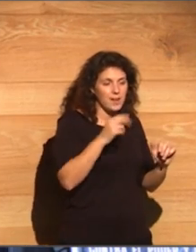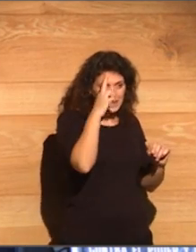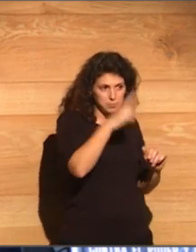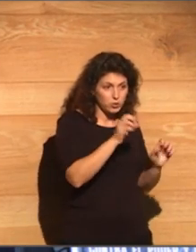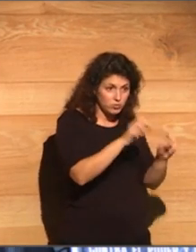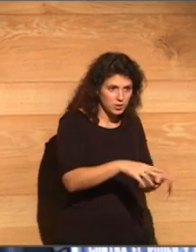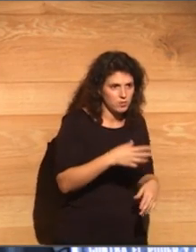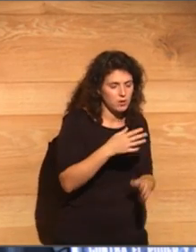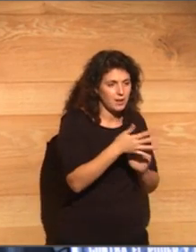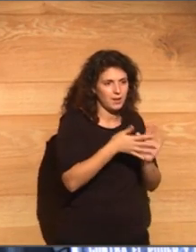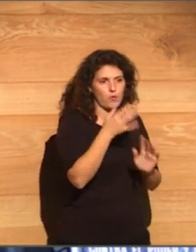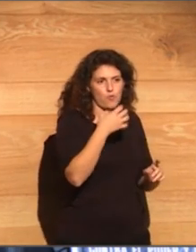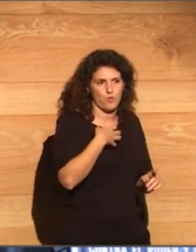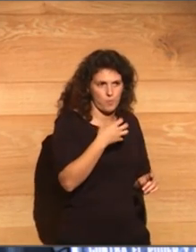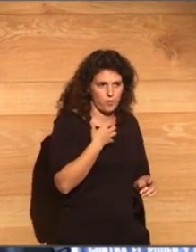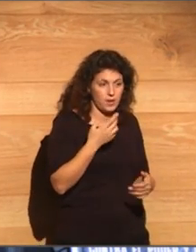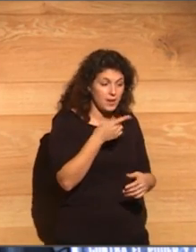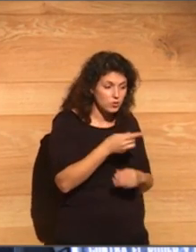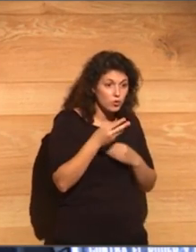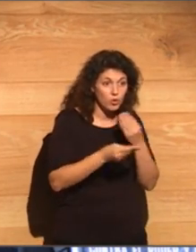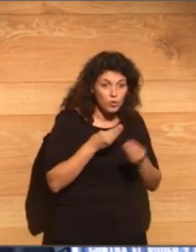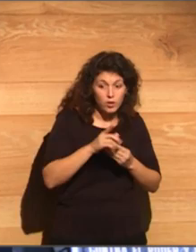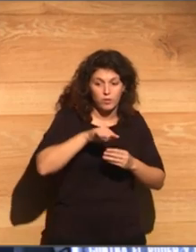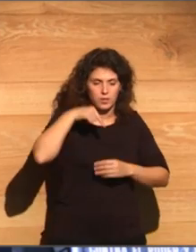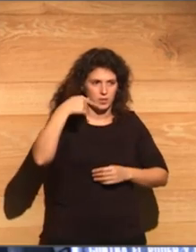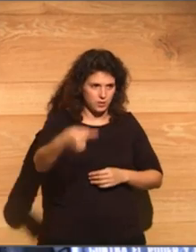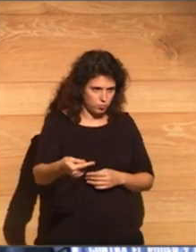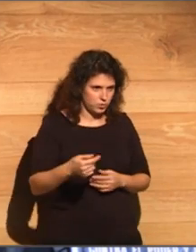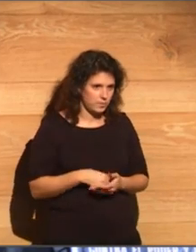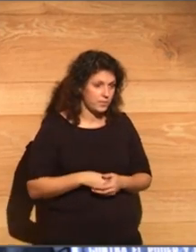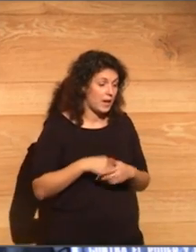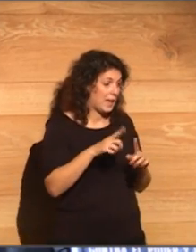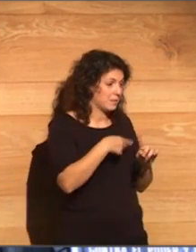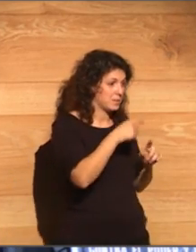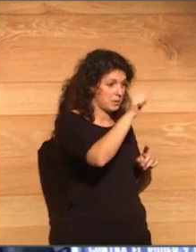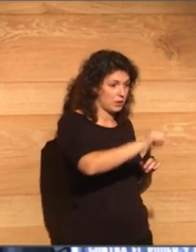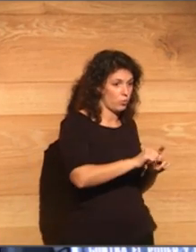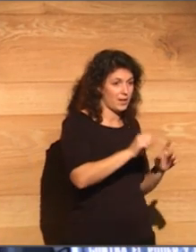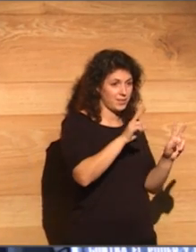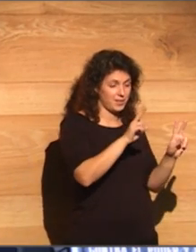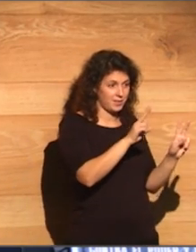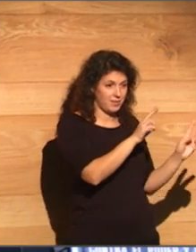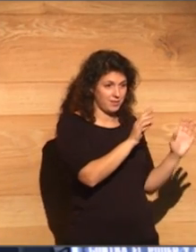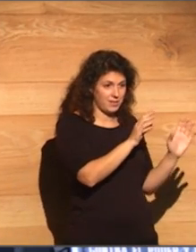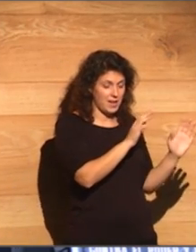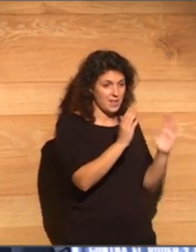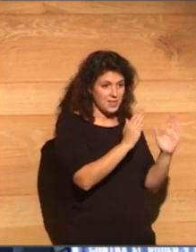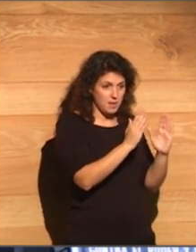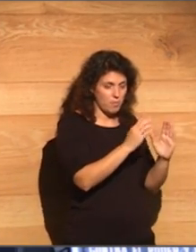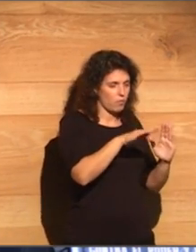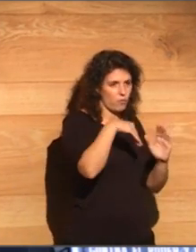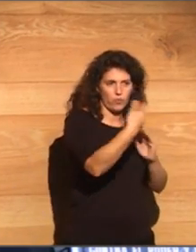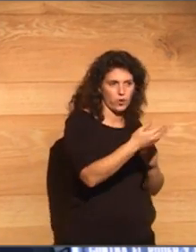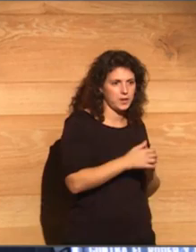respeto. Eso lo pudo hacer cuando lo pudo hacer. A la vez es una película fuera de tiempo, pero de una forma extraña, porque ya no comenta